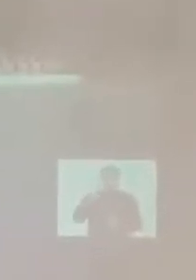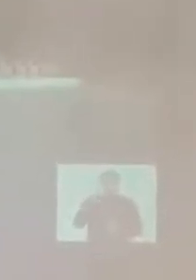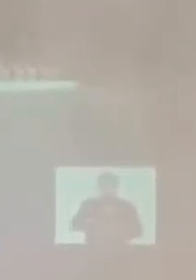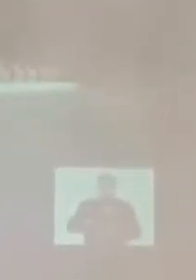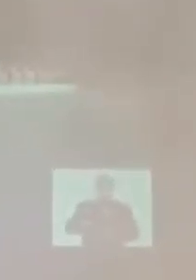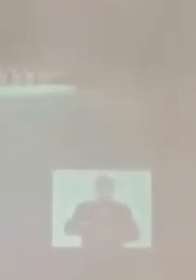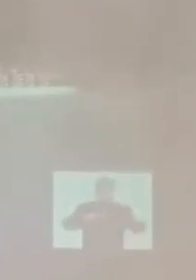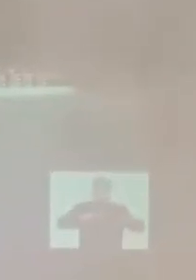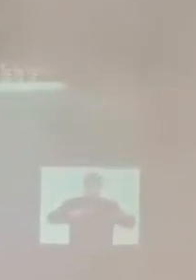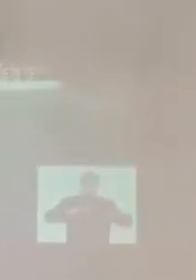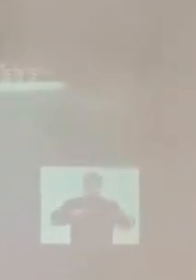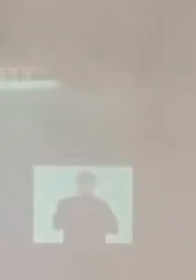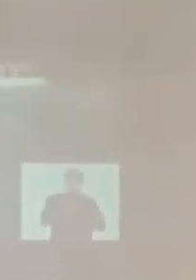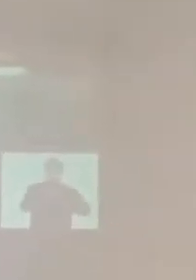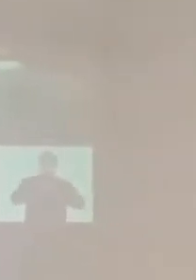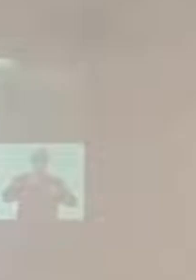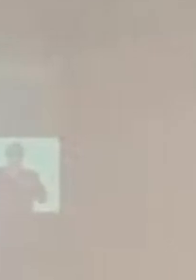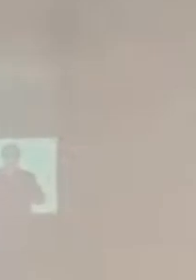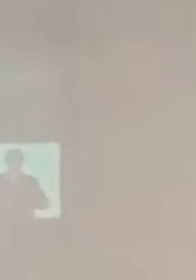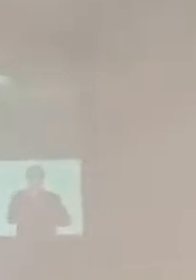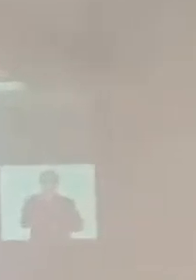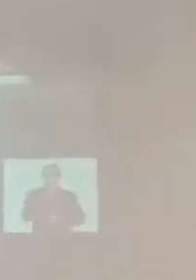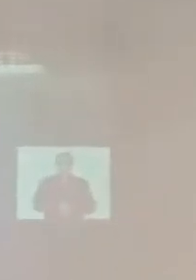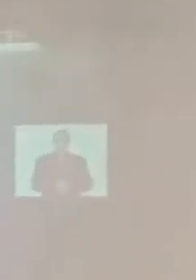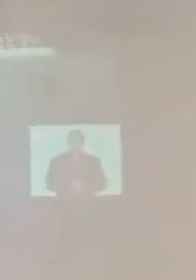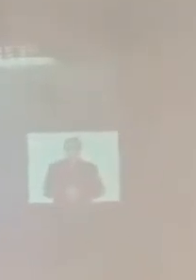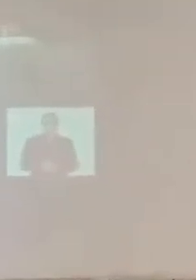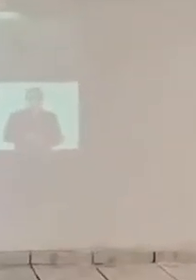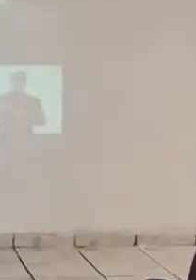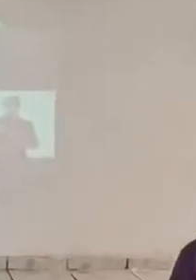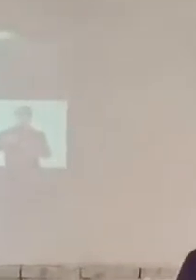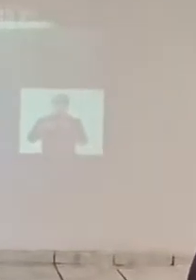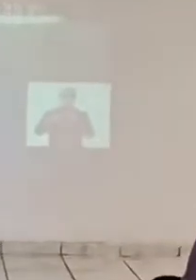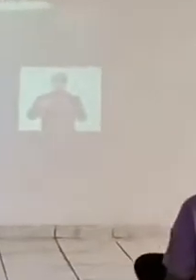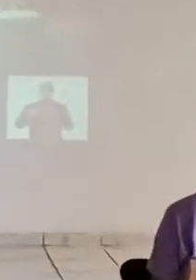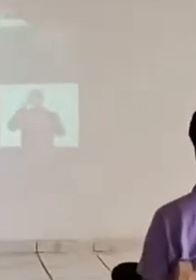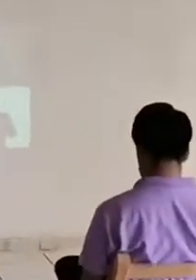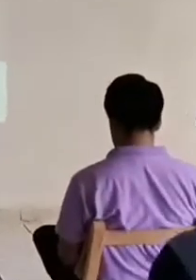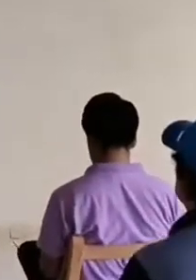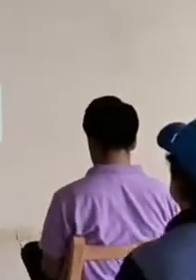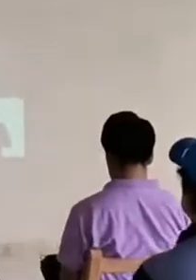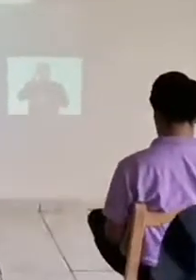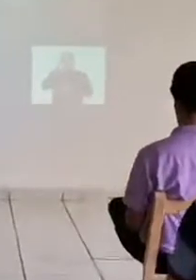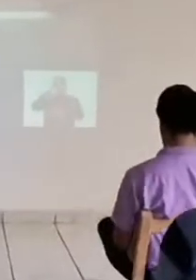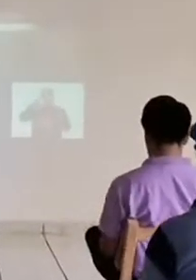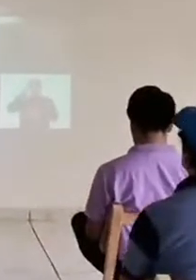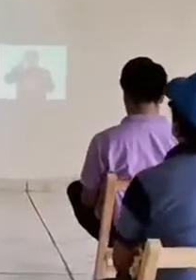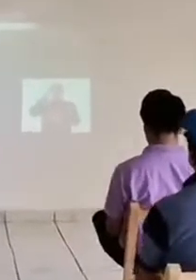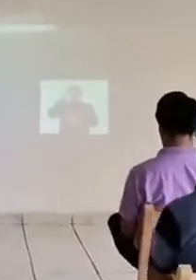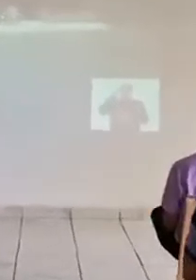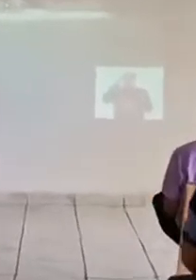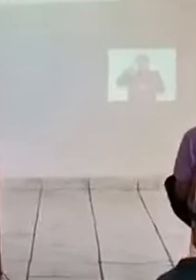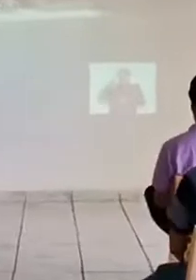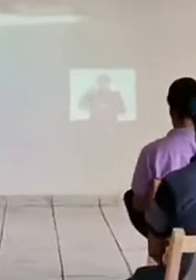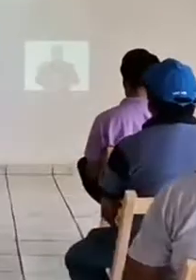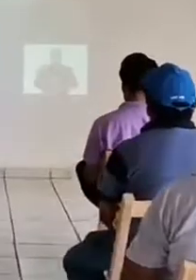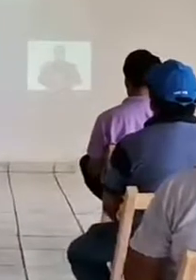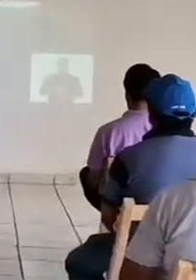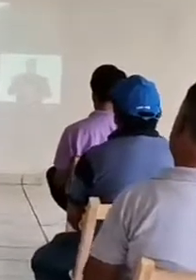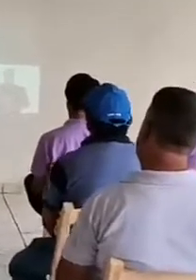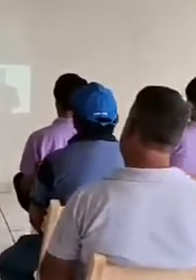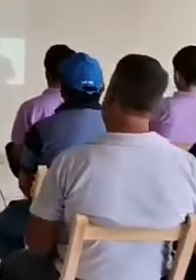del Congreso de la Ciudad de México, el doctor Rafael Guerra Álvarez, magistrado presidente del